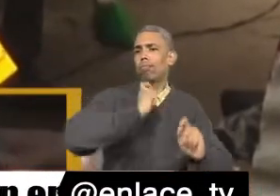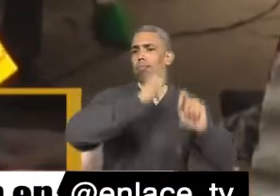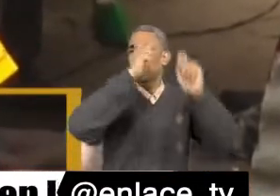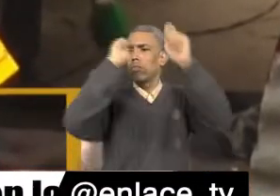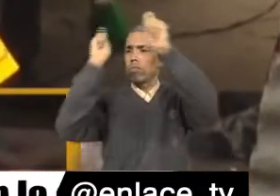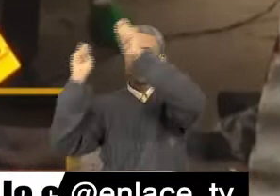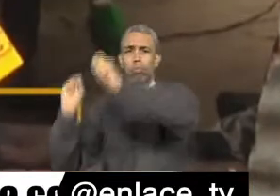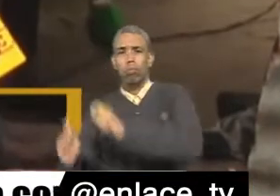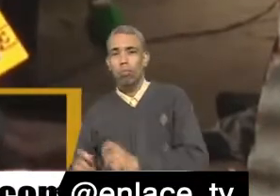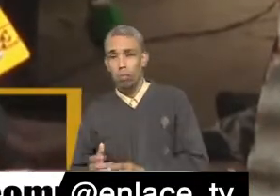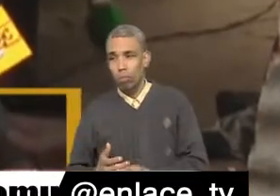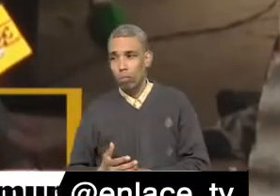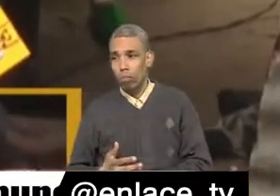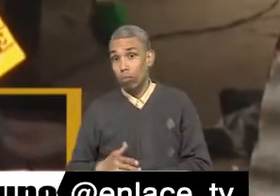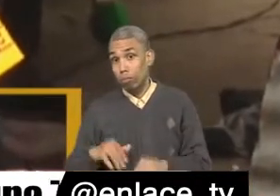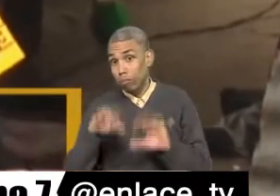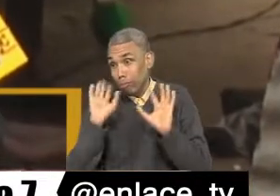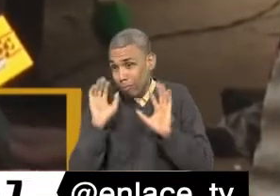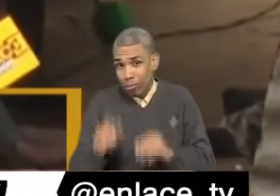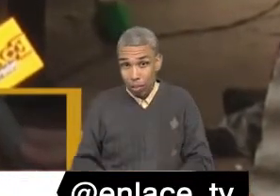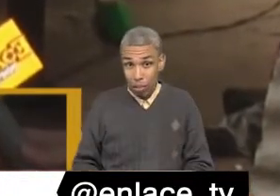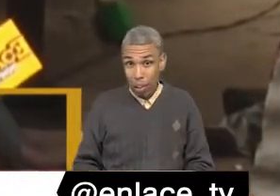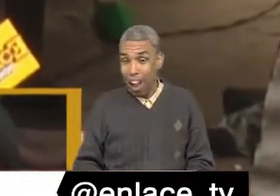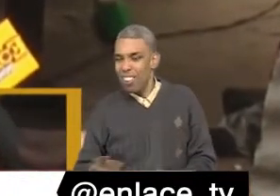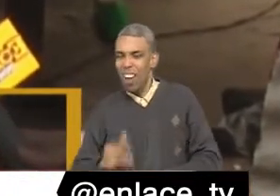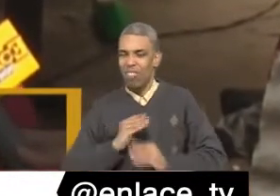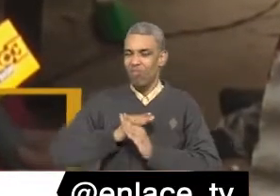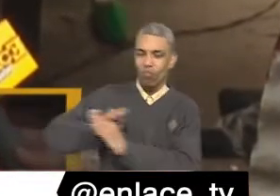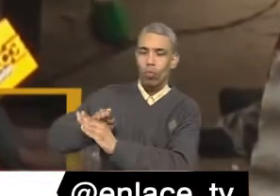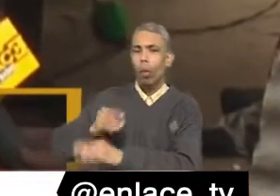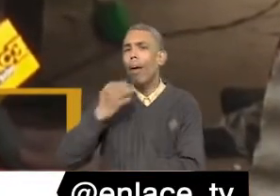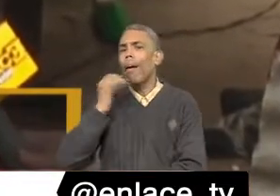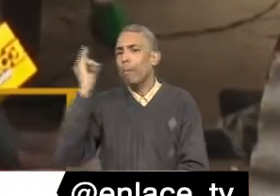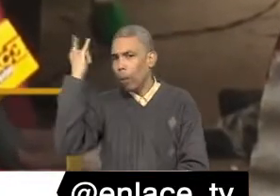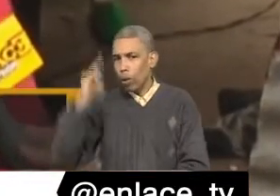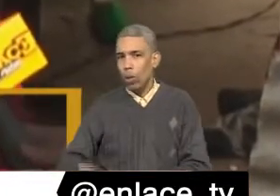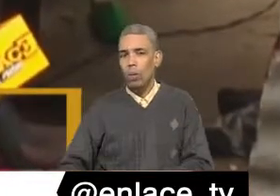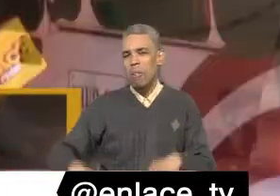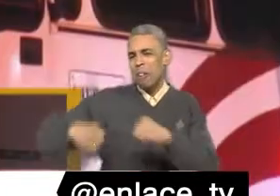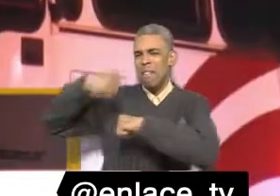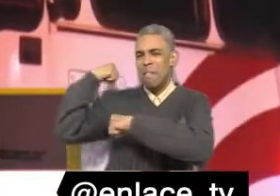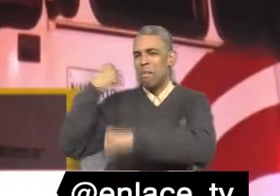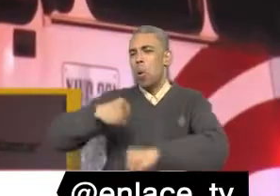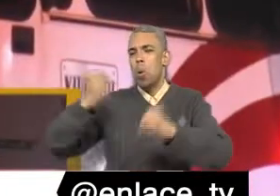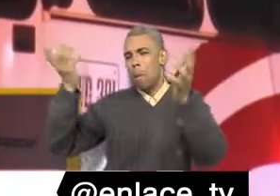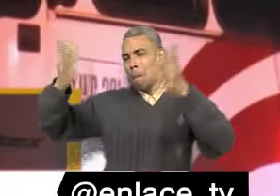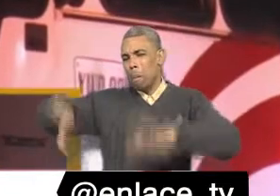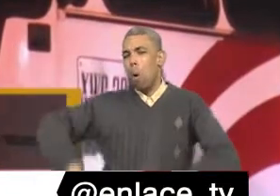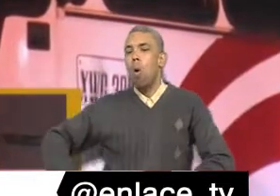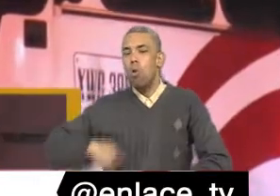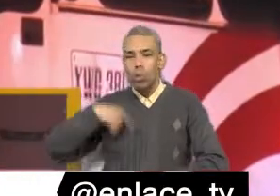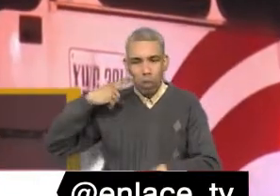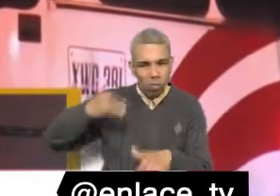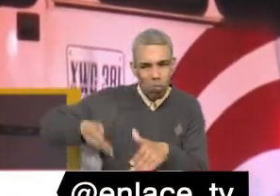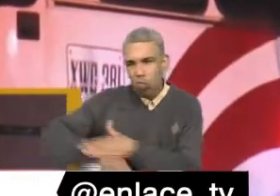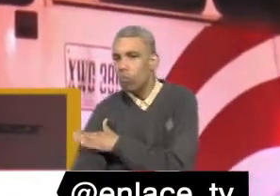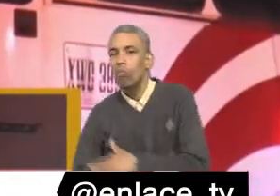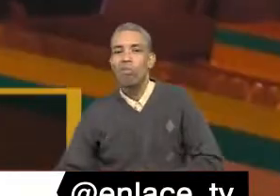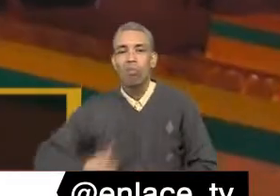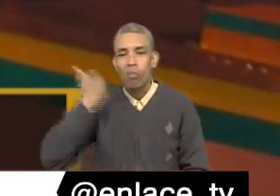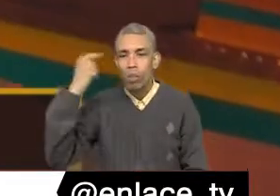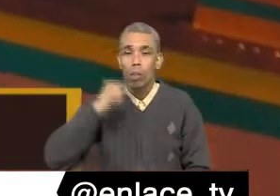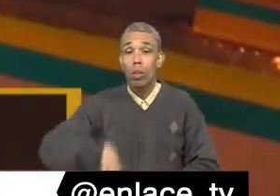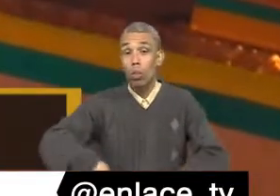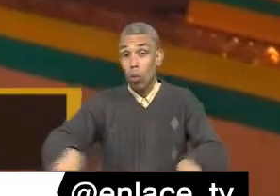de toda manera cualquiera viene y medio empuja eso y acaban de tirarme en la pared encima. Y están a la espera que la empresa encargada